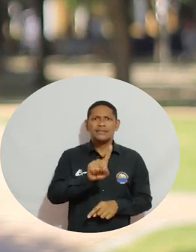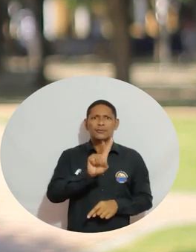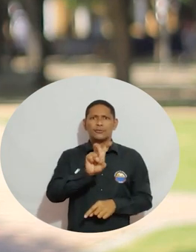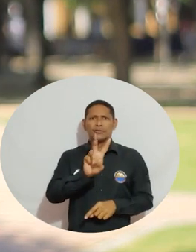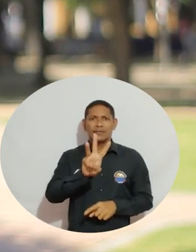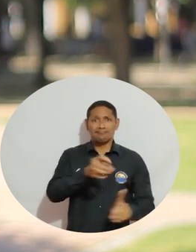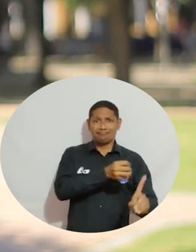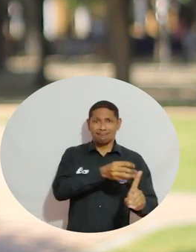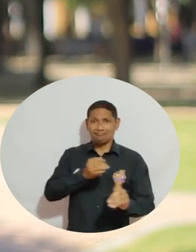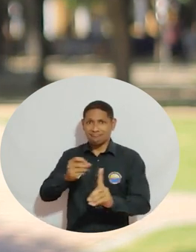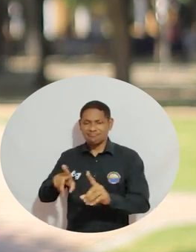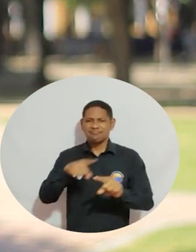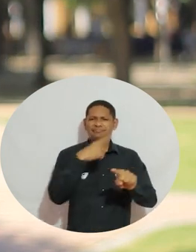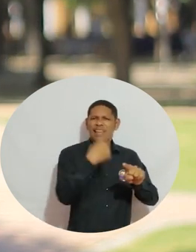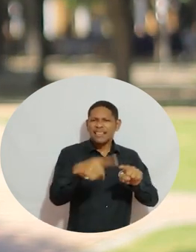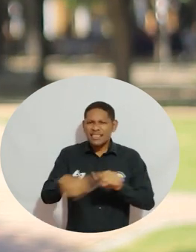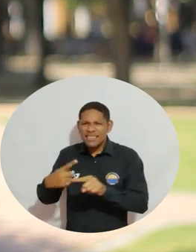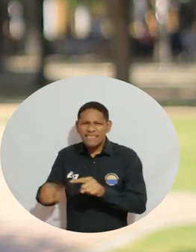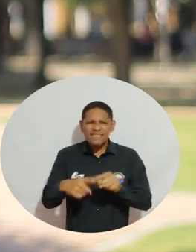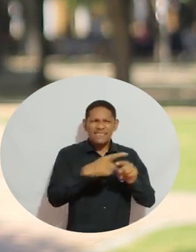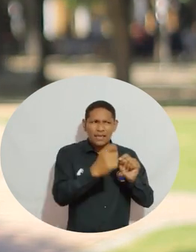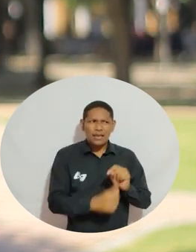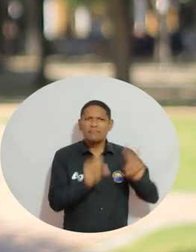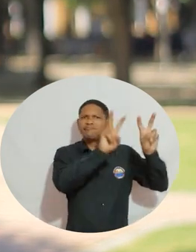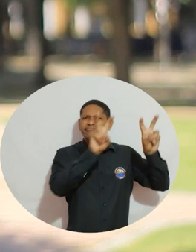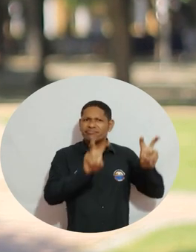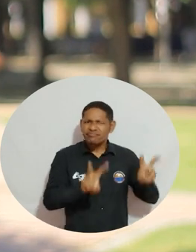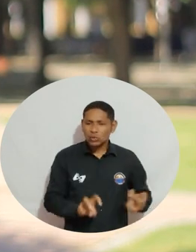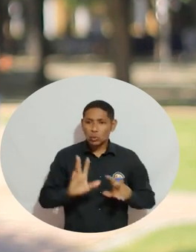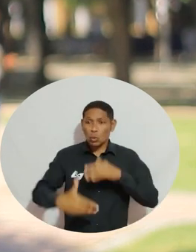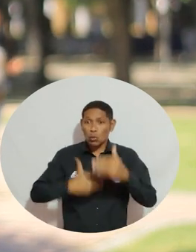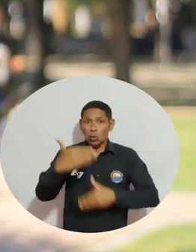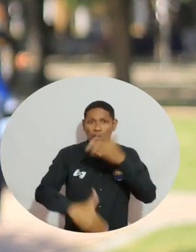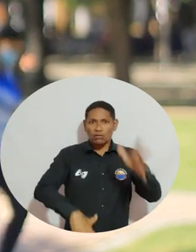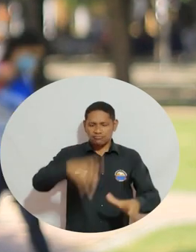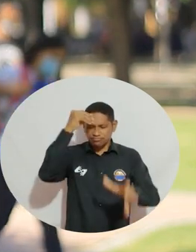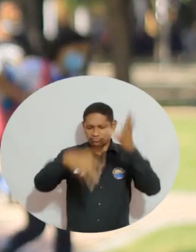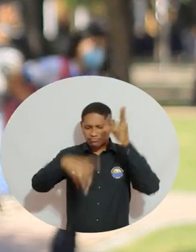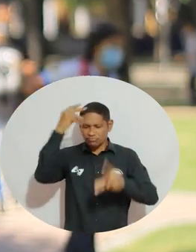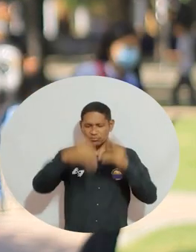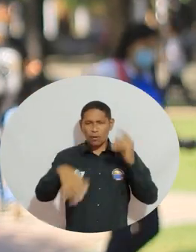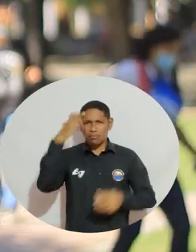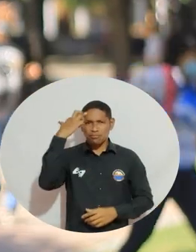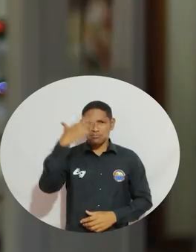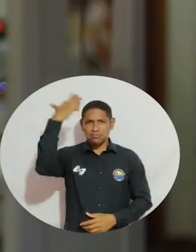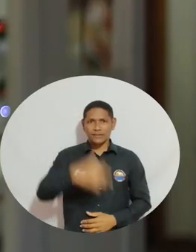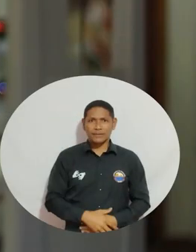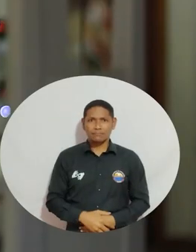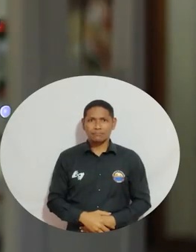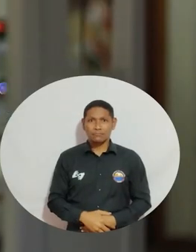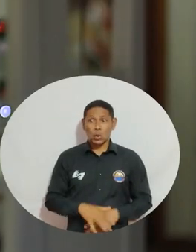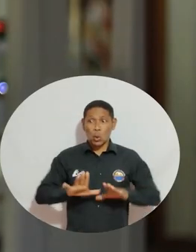desarrollaron 173 ponencias en diferentes áreas como un escenario enriquecedor para su proceso de formación profesional.